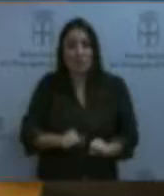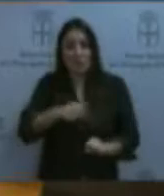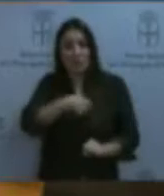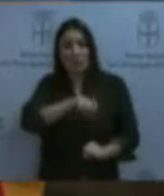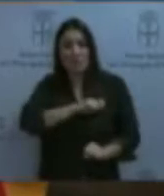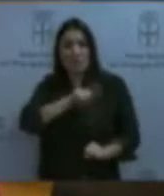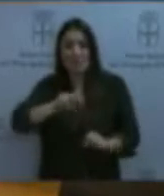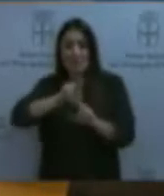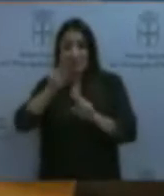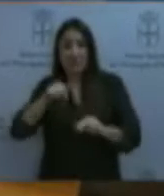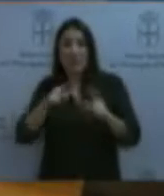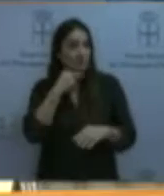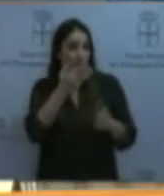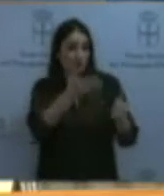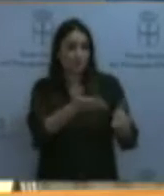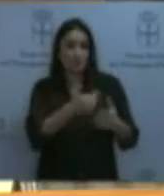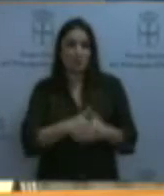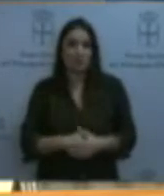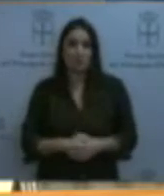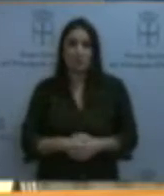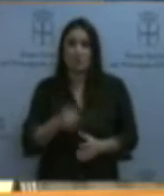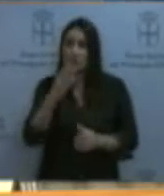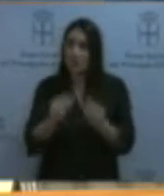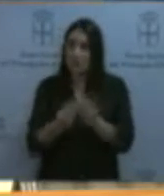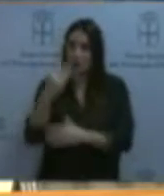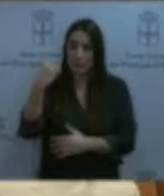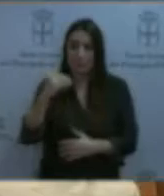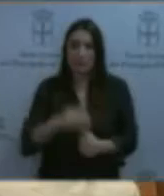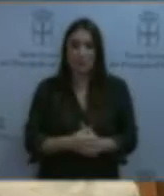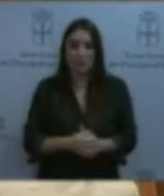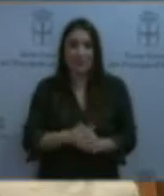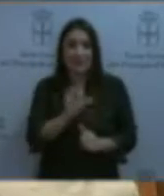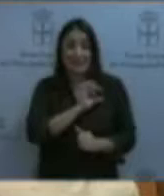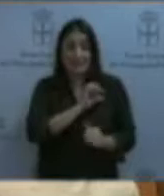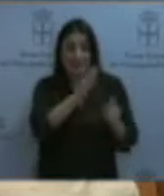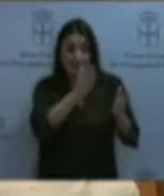internacional en Asturias? Gracias. Buenos días, presidente. Señoría,